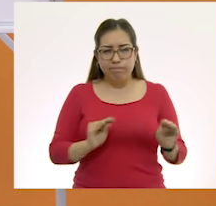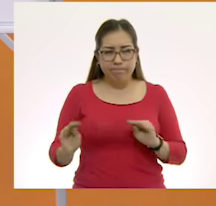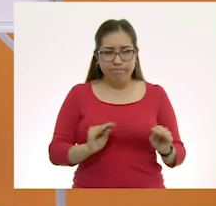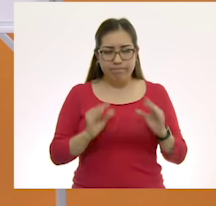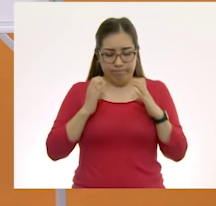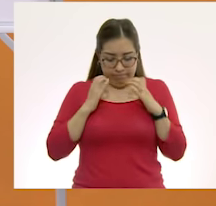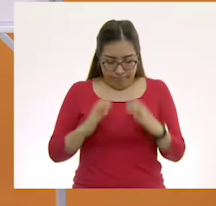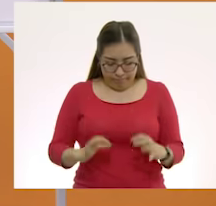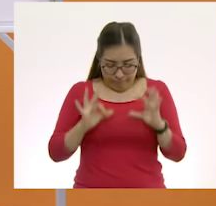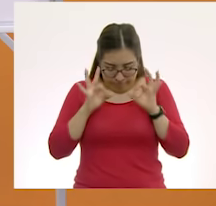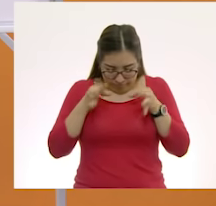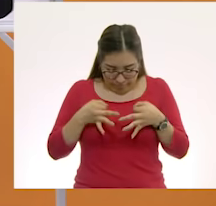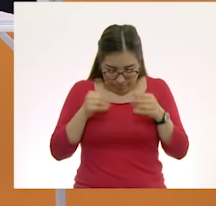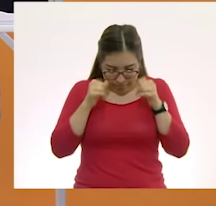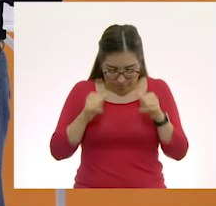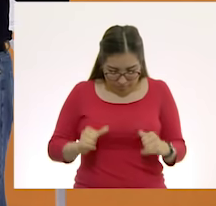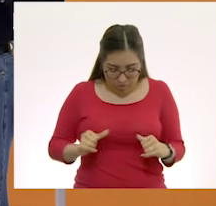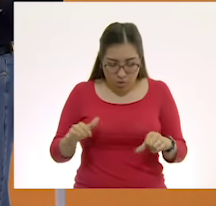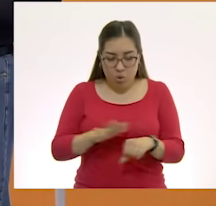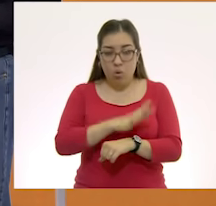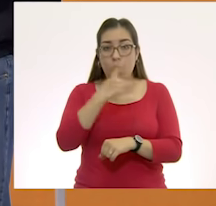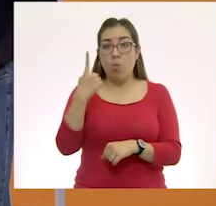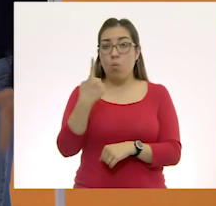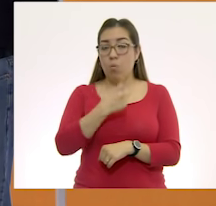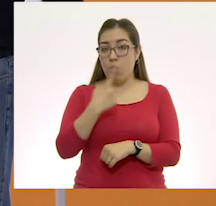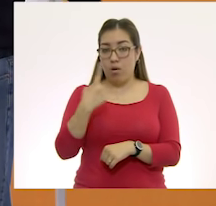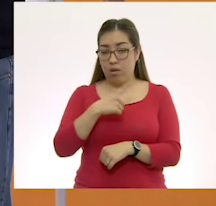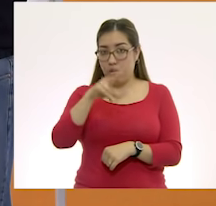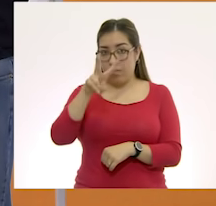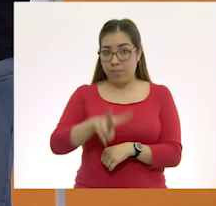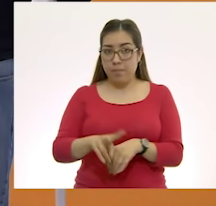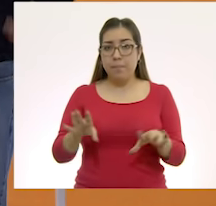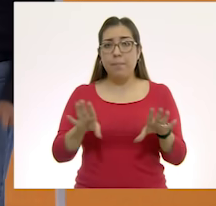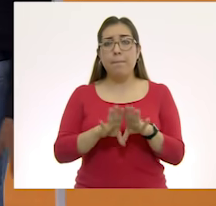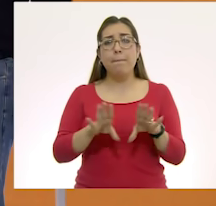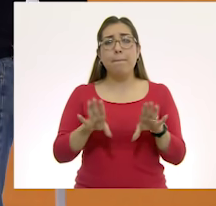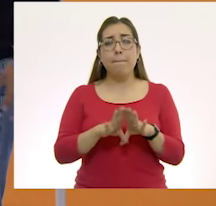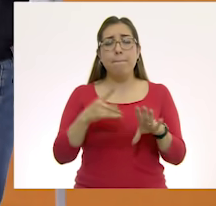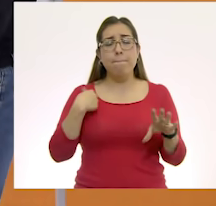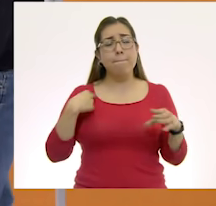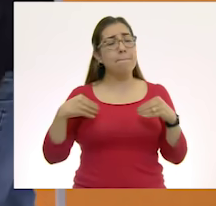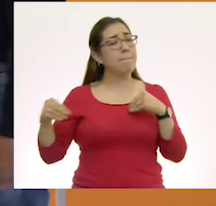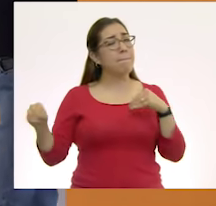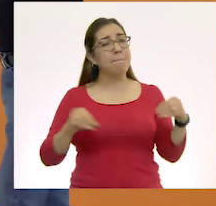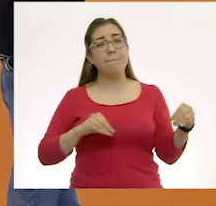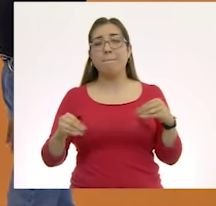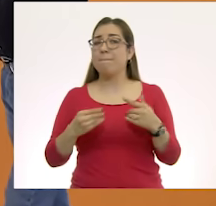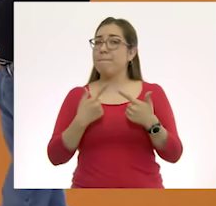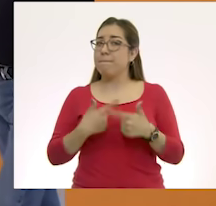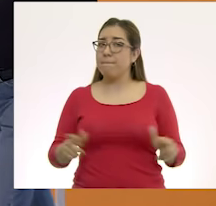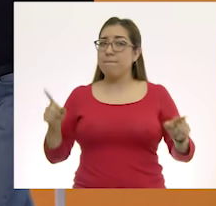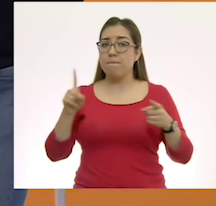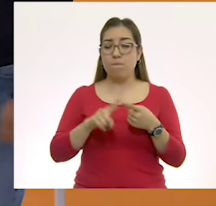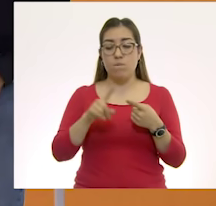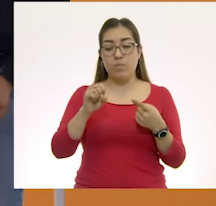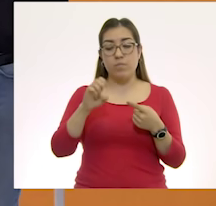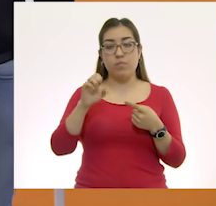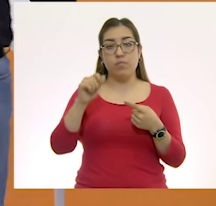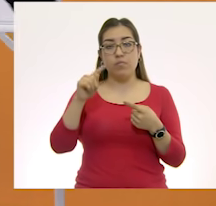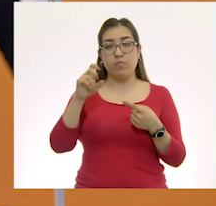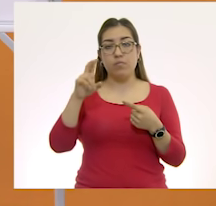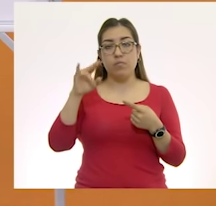el cuerpo, porque el cuerpo humano, pues tenemos pues, la posibilidad de movernos de manera sostenida o de manera